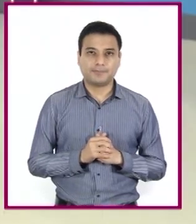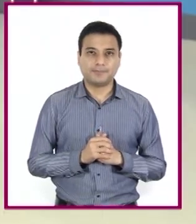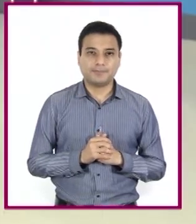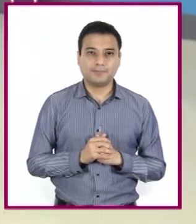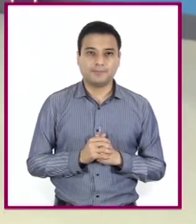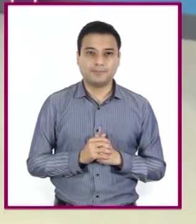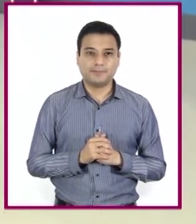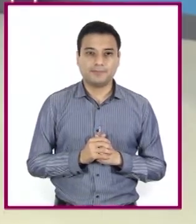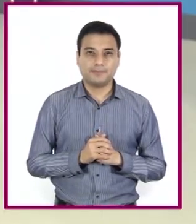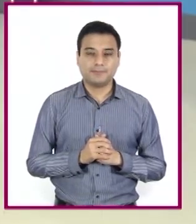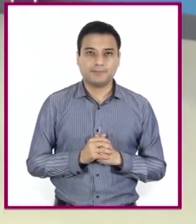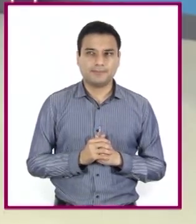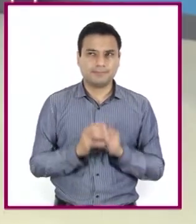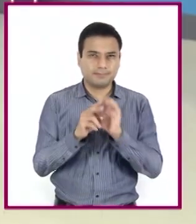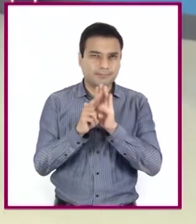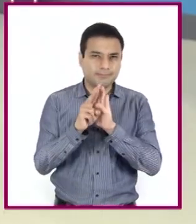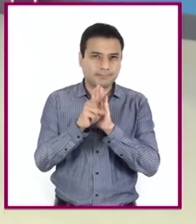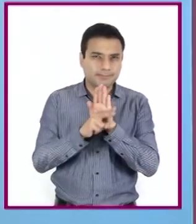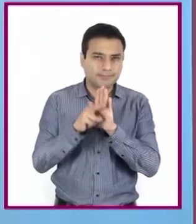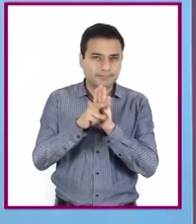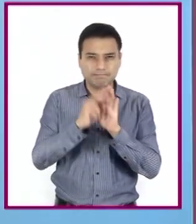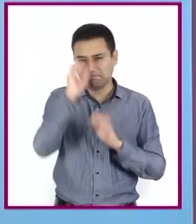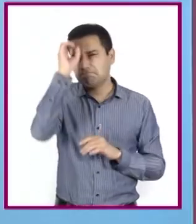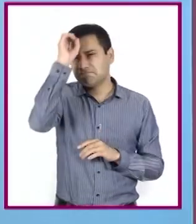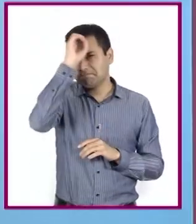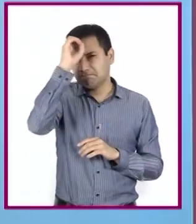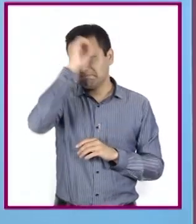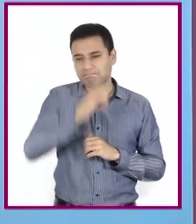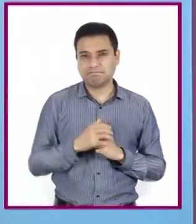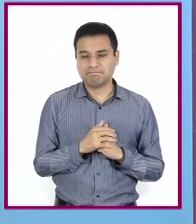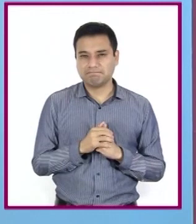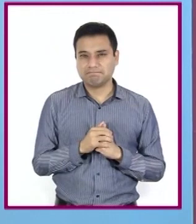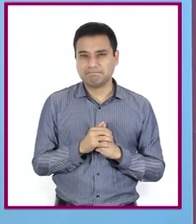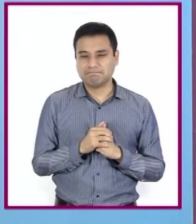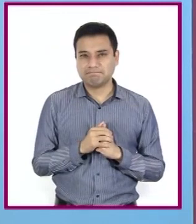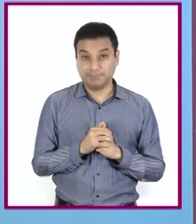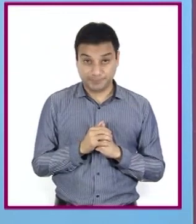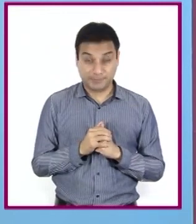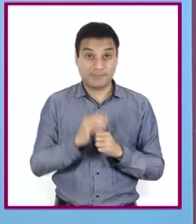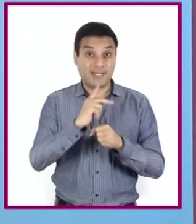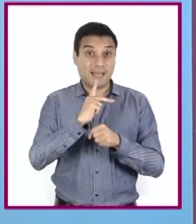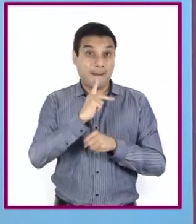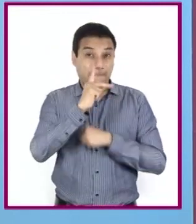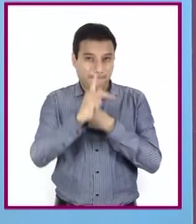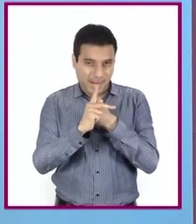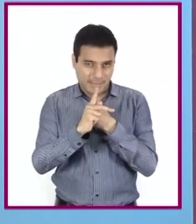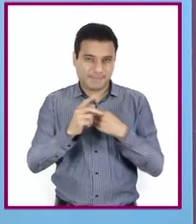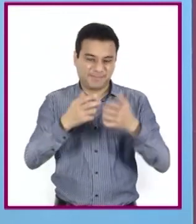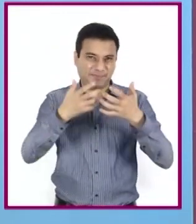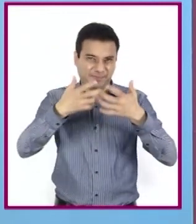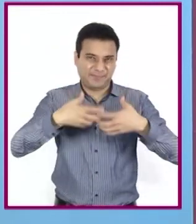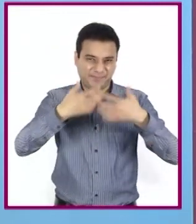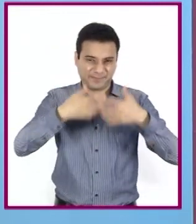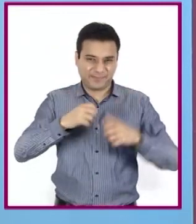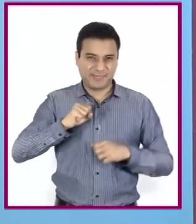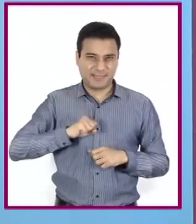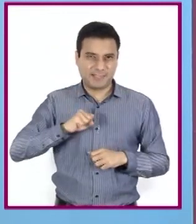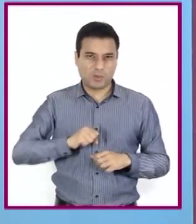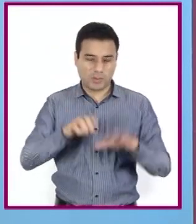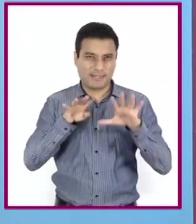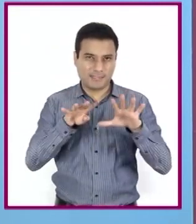¿Qué impresión les dejó el video? Los países que se industrializaron durante el siglo